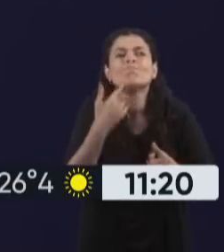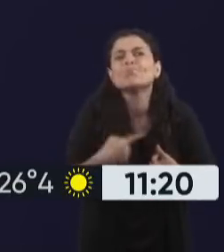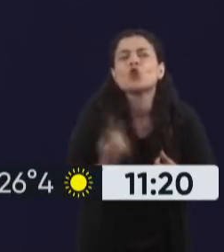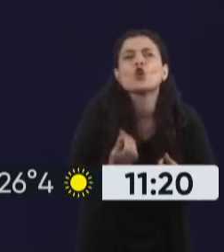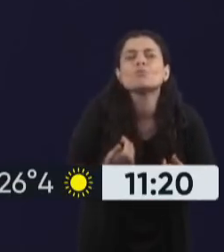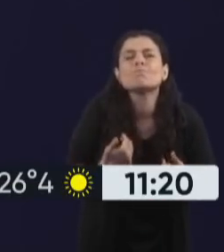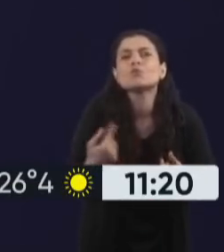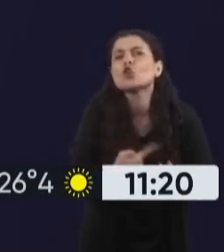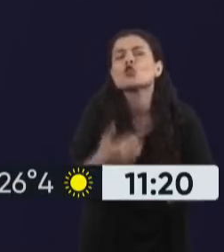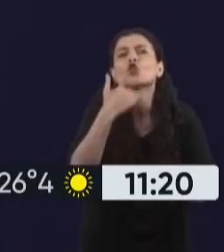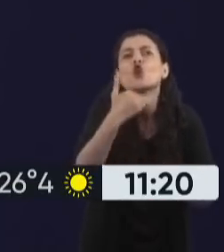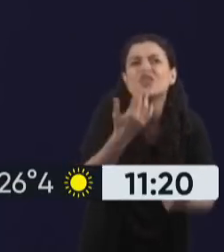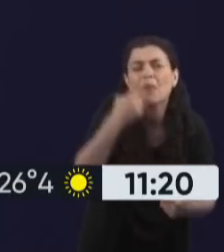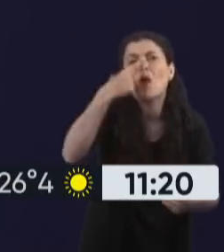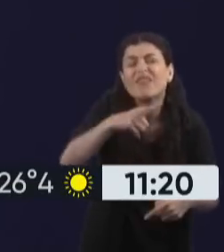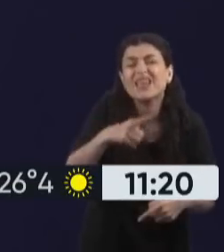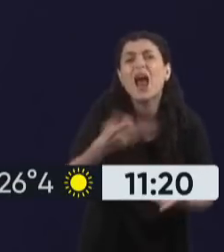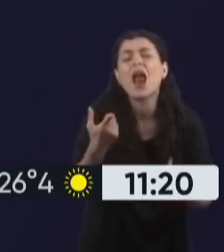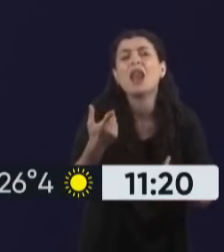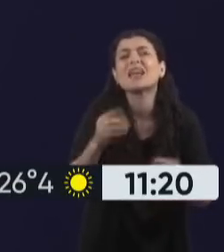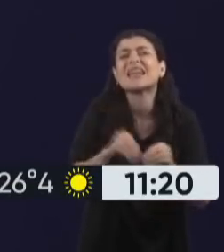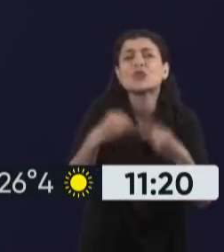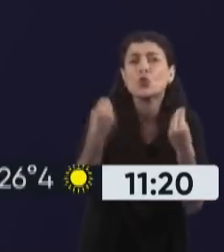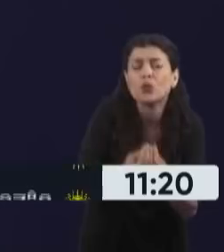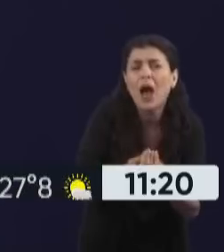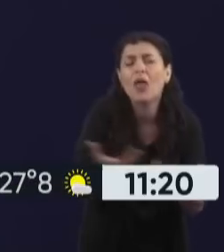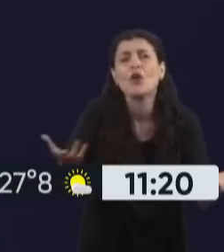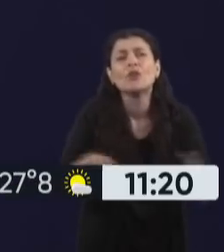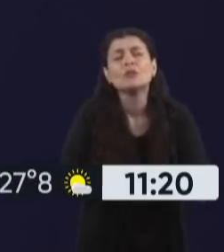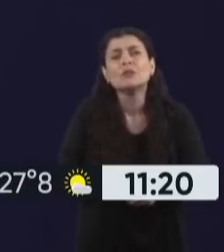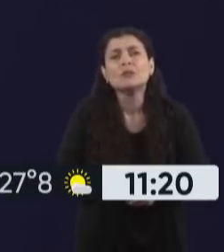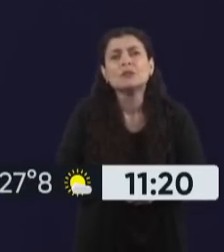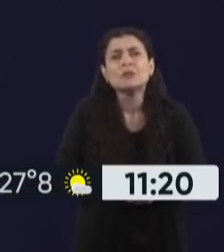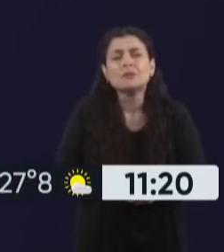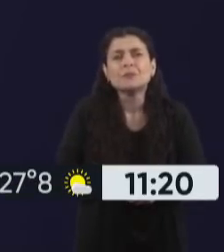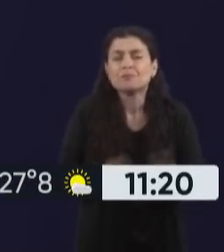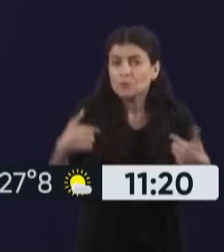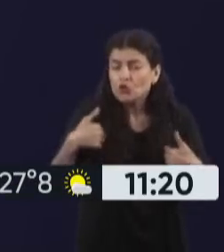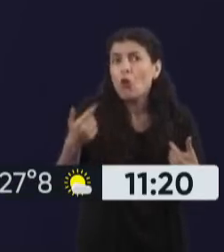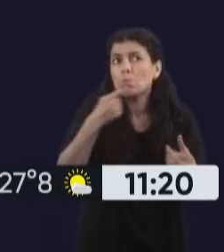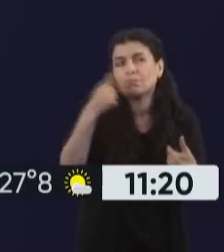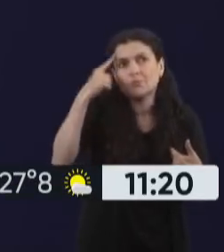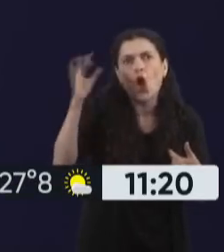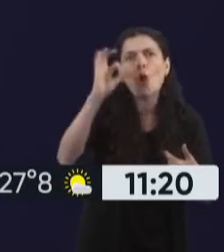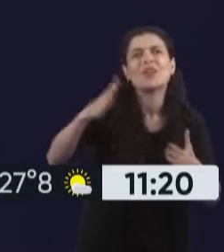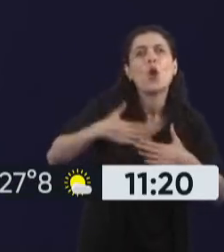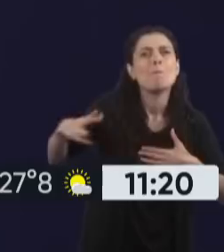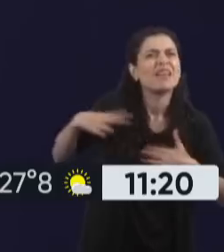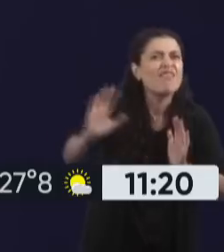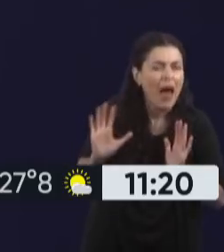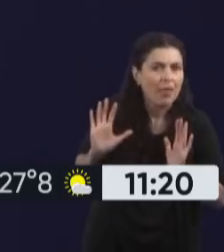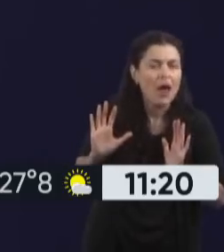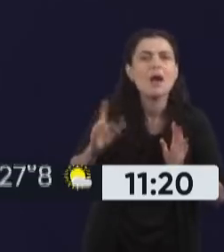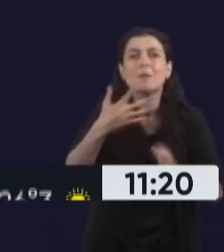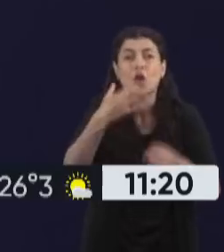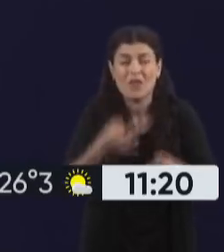ser la letra final. Por lo tanto, ahí te podré dar una opinión o podremos formar una opinión,